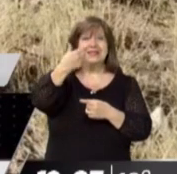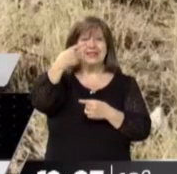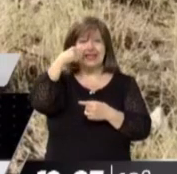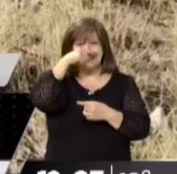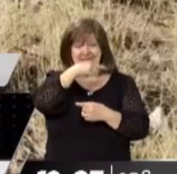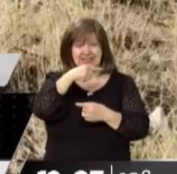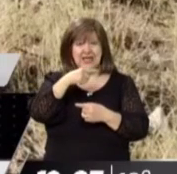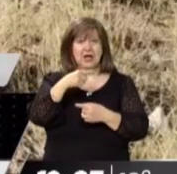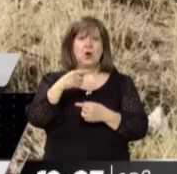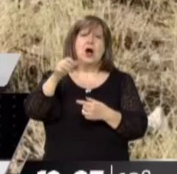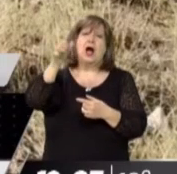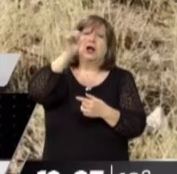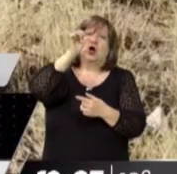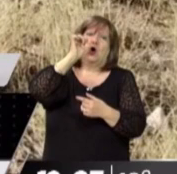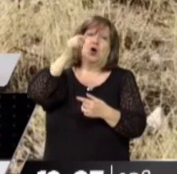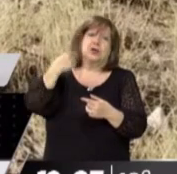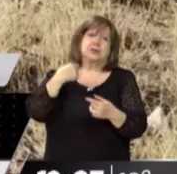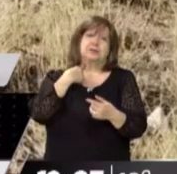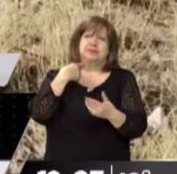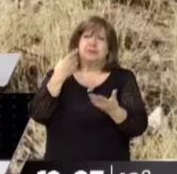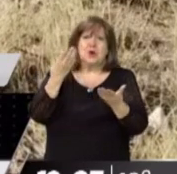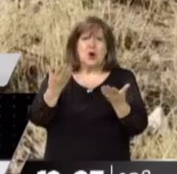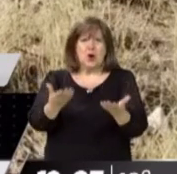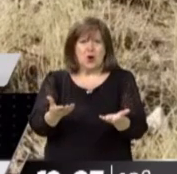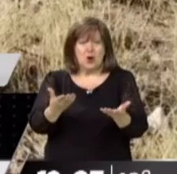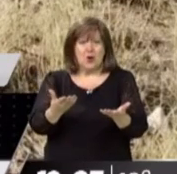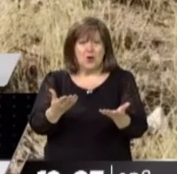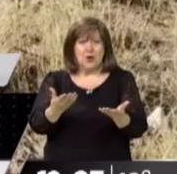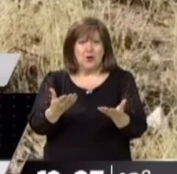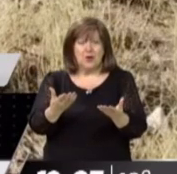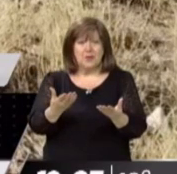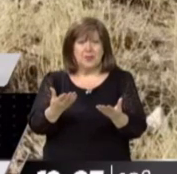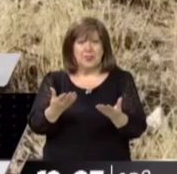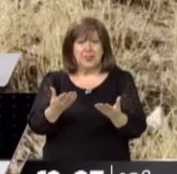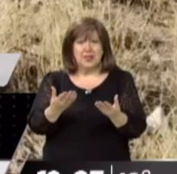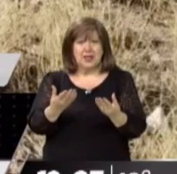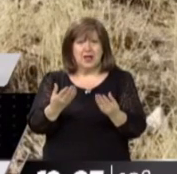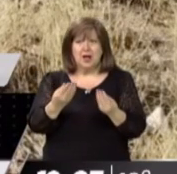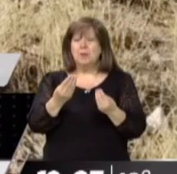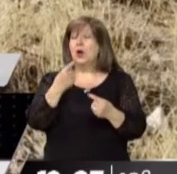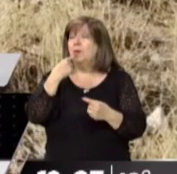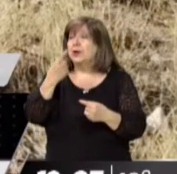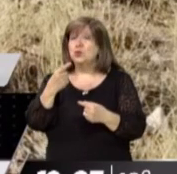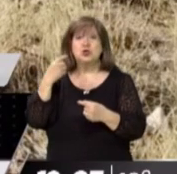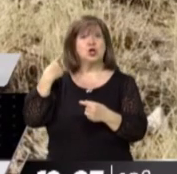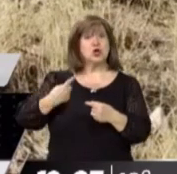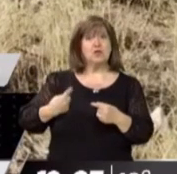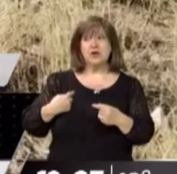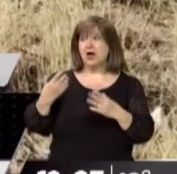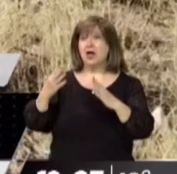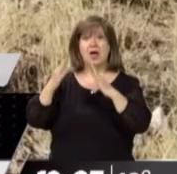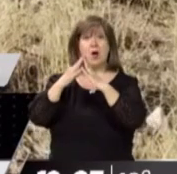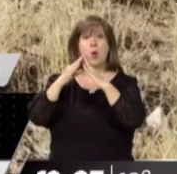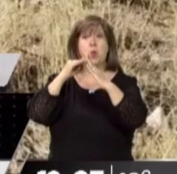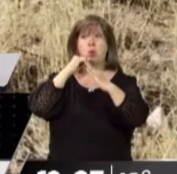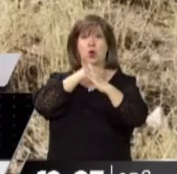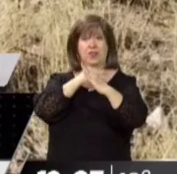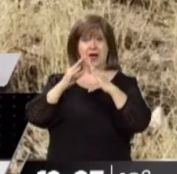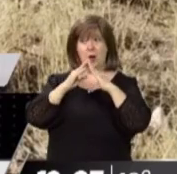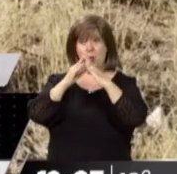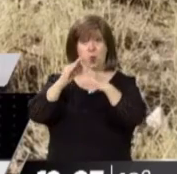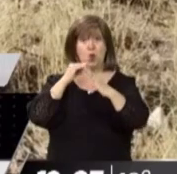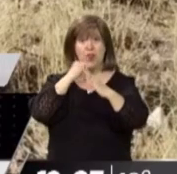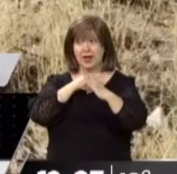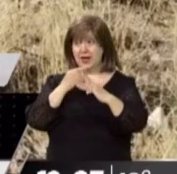1,67 gramos de alcohol en sangre. Muy ¿Venían de una bodega, lo que está permitido, Leandro, en nuestra provincia? ¿Venían de alguna bodega? ¿Se sabe acerca